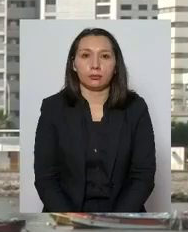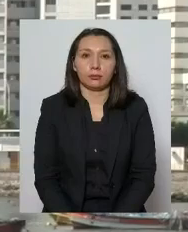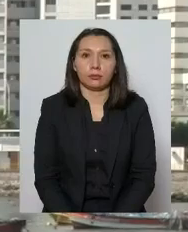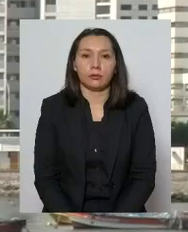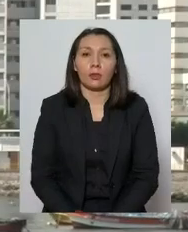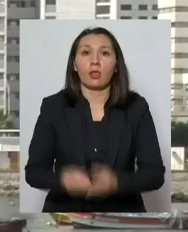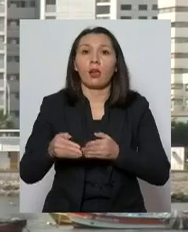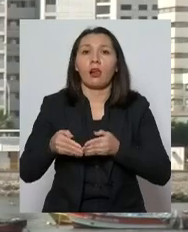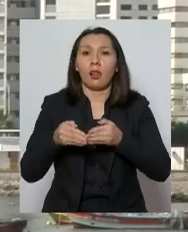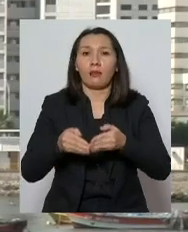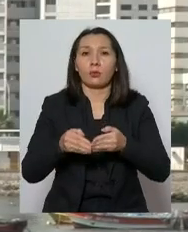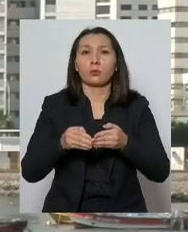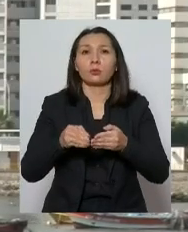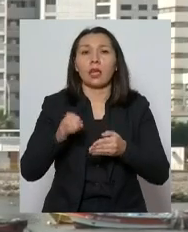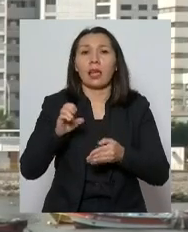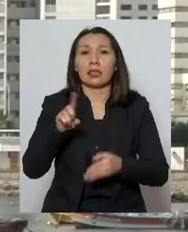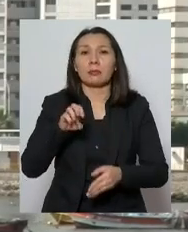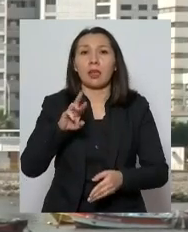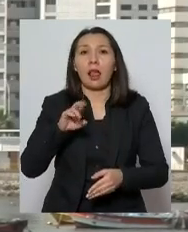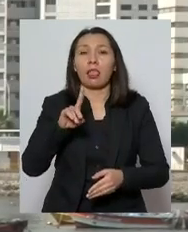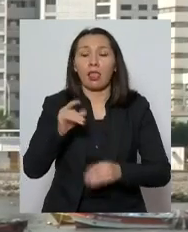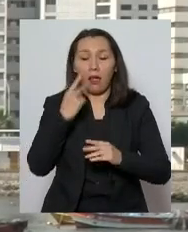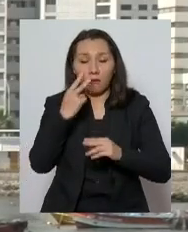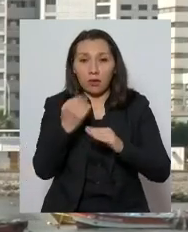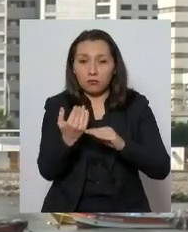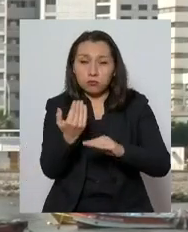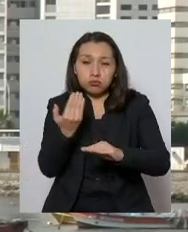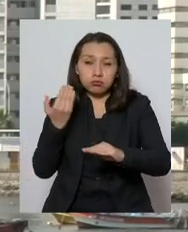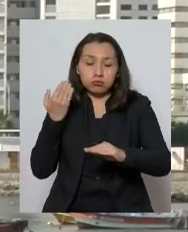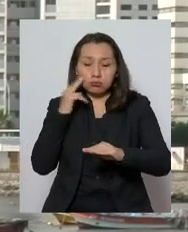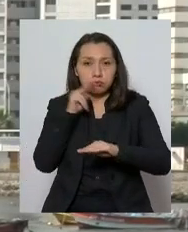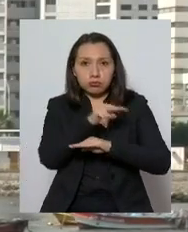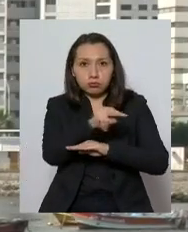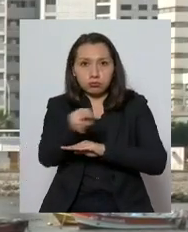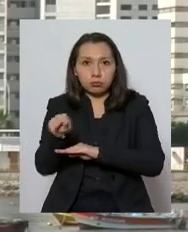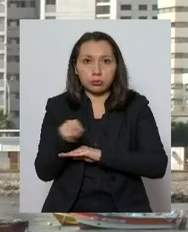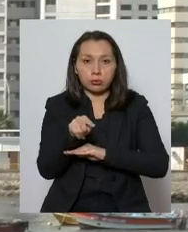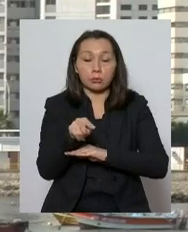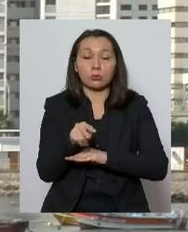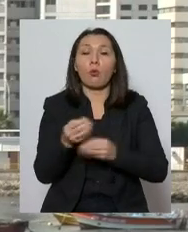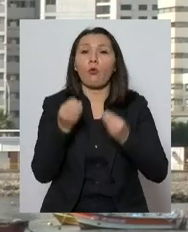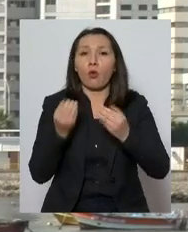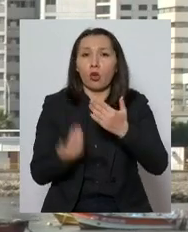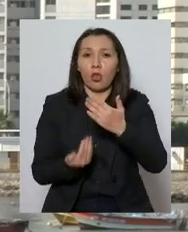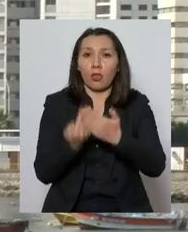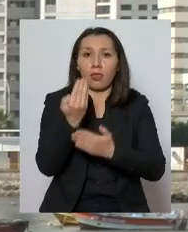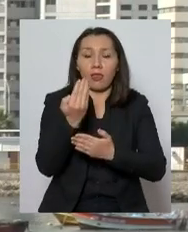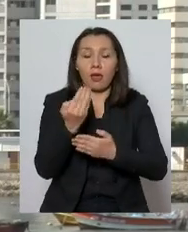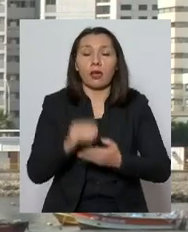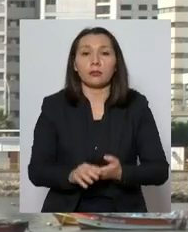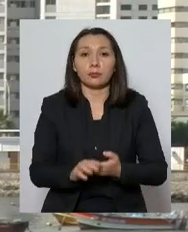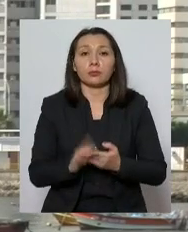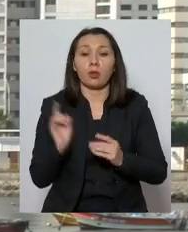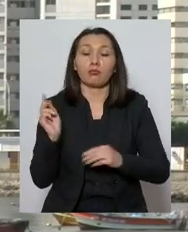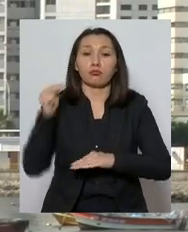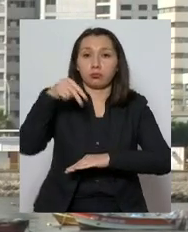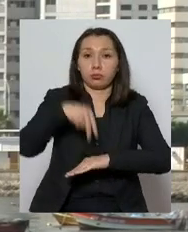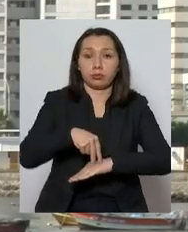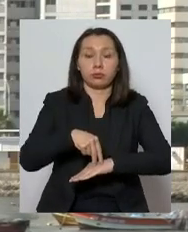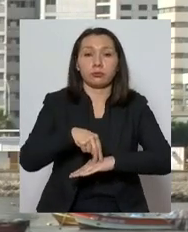Iquique. Ahí el ministro Jaime Mañalich entrega el reporte de hoy. Revisamos. Muy buenos días. Nos